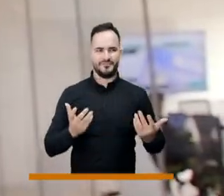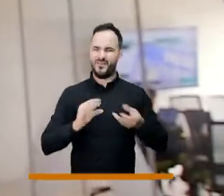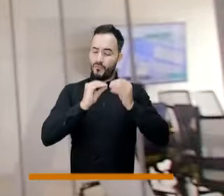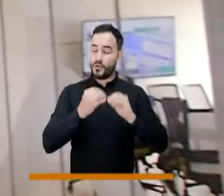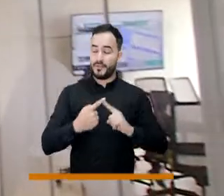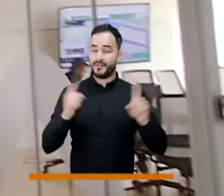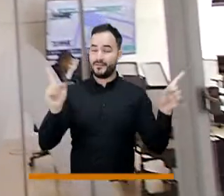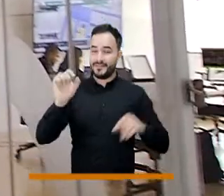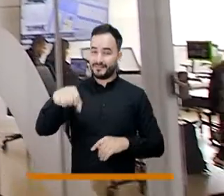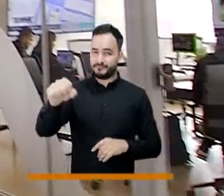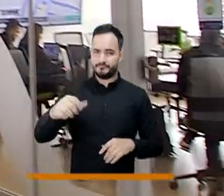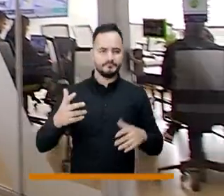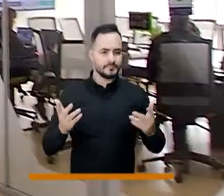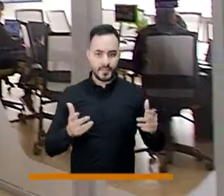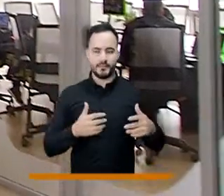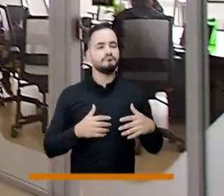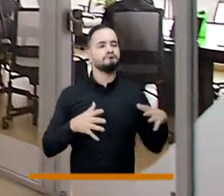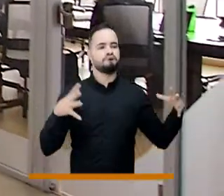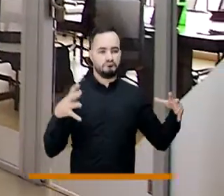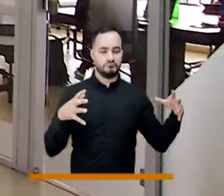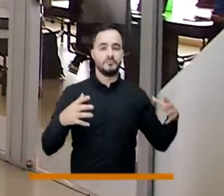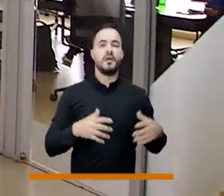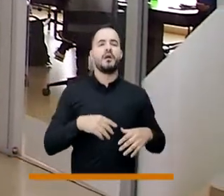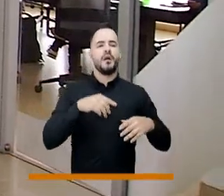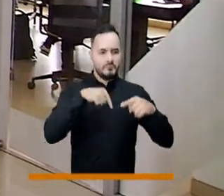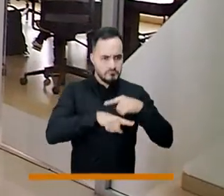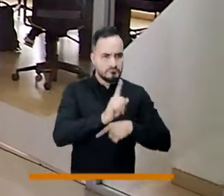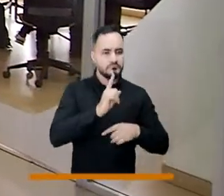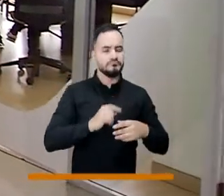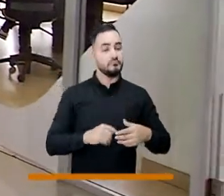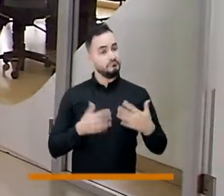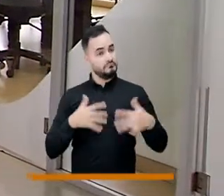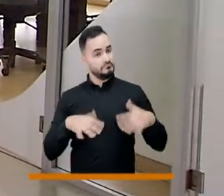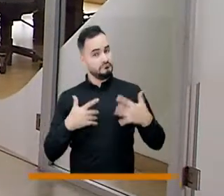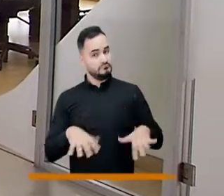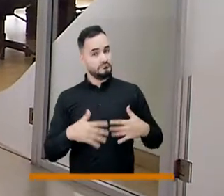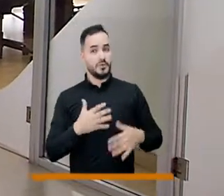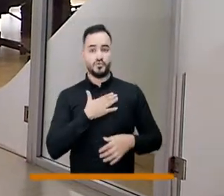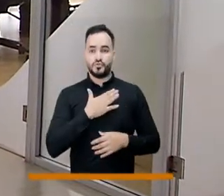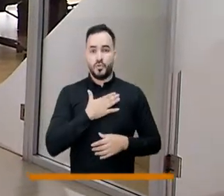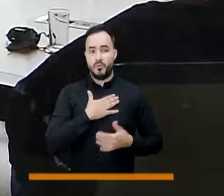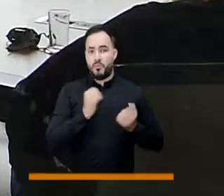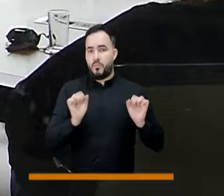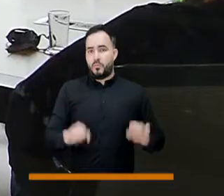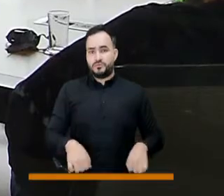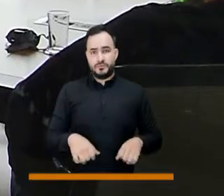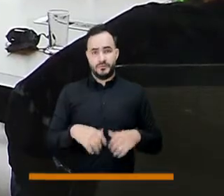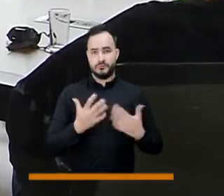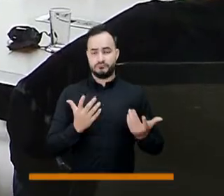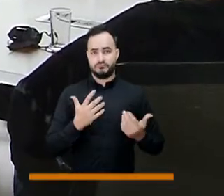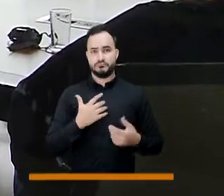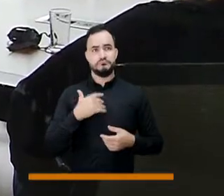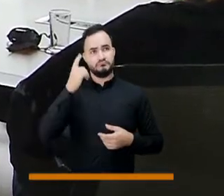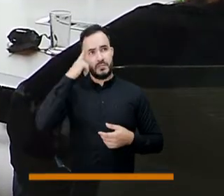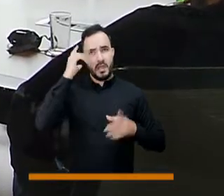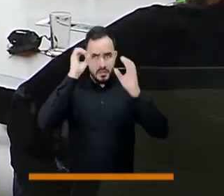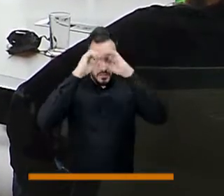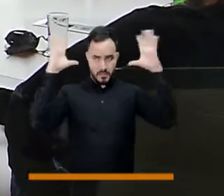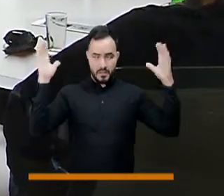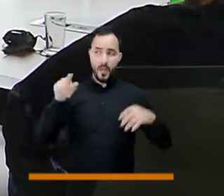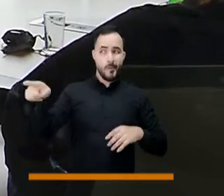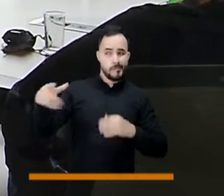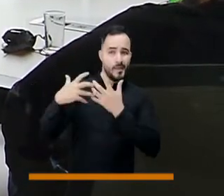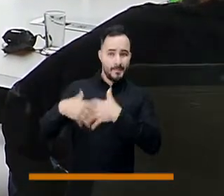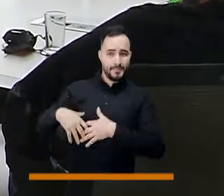asociatividad, una nueva modalidad de trabajar, entender cómo por medio de unos núcleos, unos nodos de ciudad, yo puedo